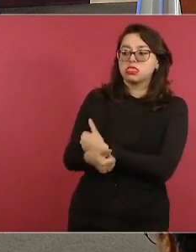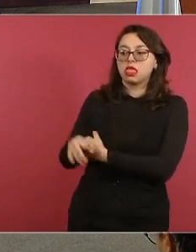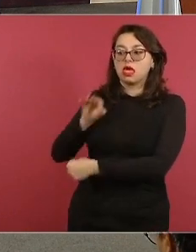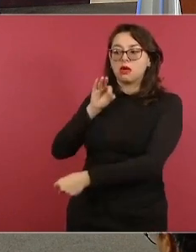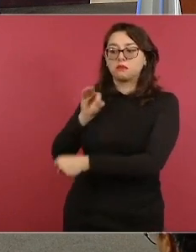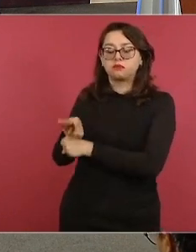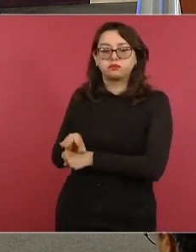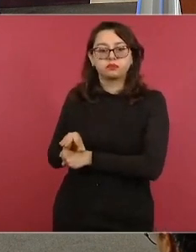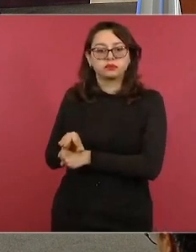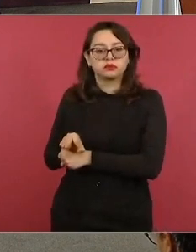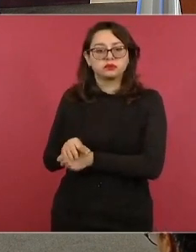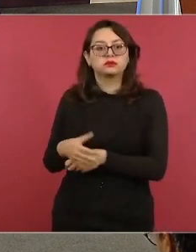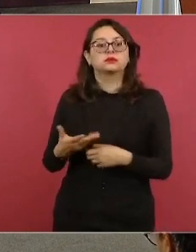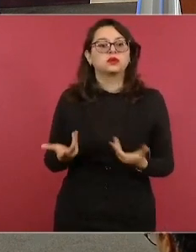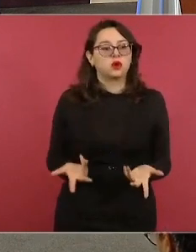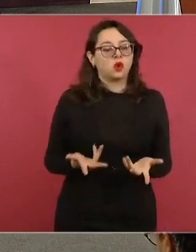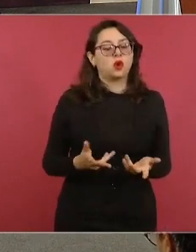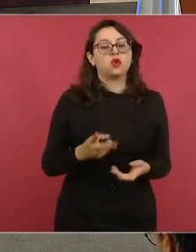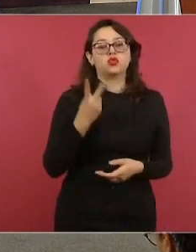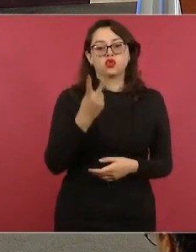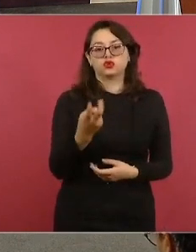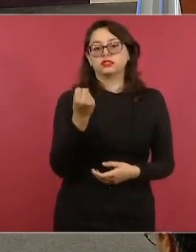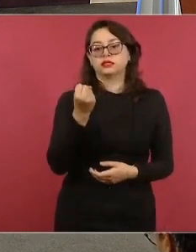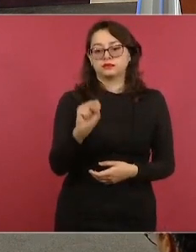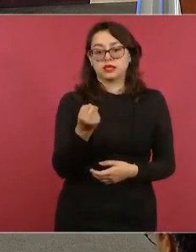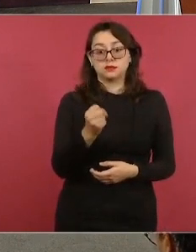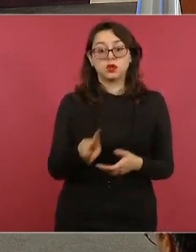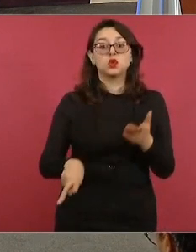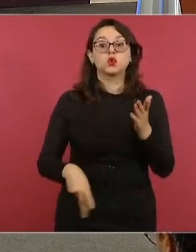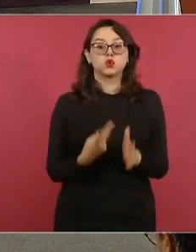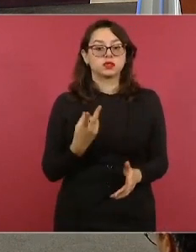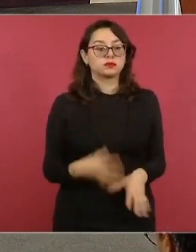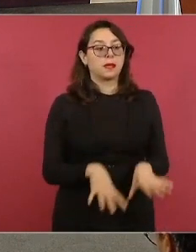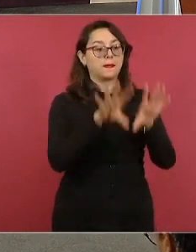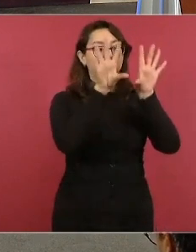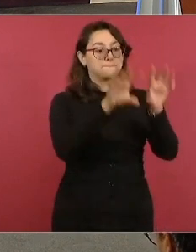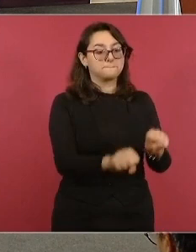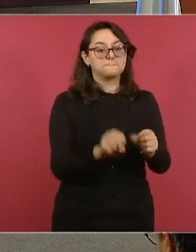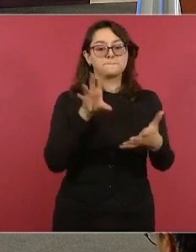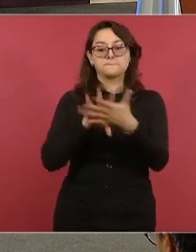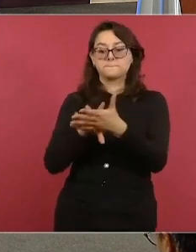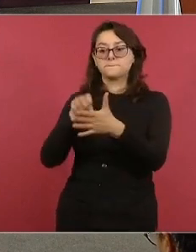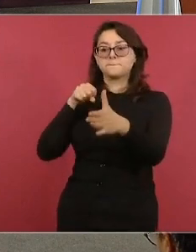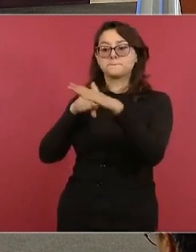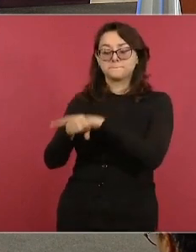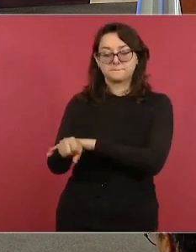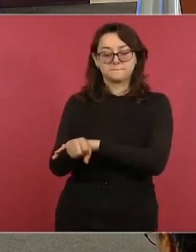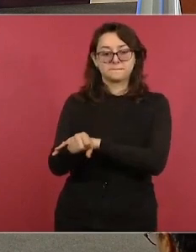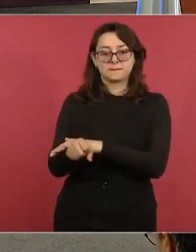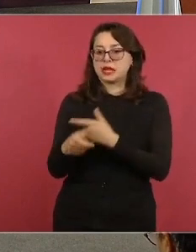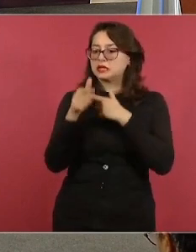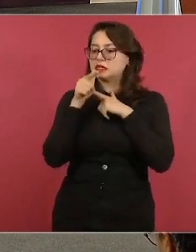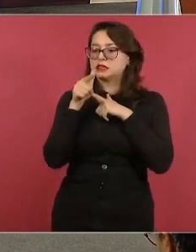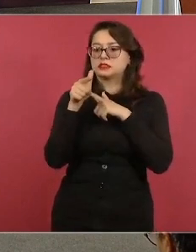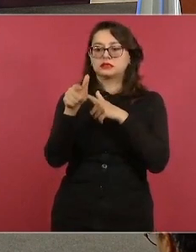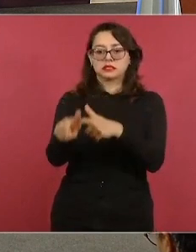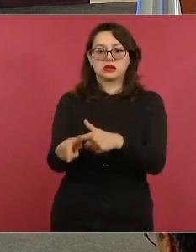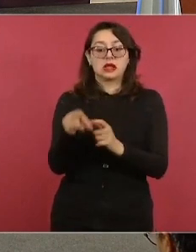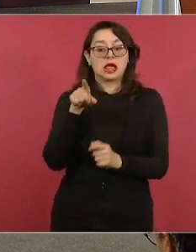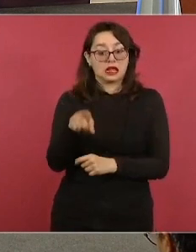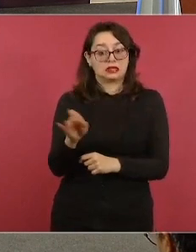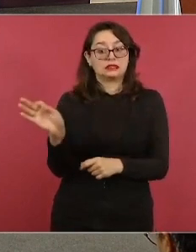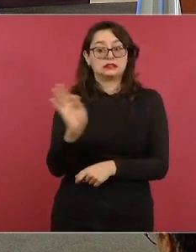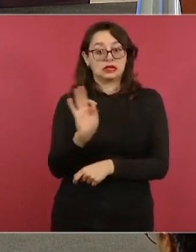Uriel n fue reaprendido el dos de septiembre y el juez de control determinó mantener a Uriel en prisión por riesgo de